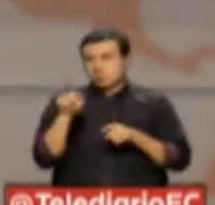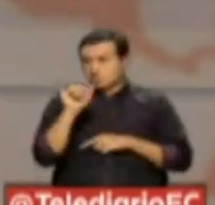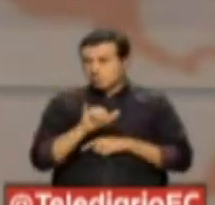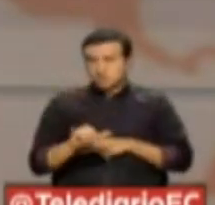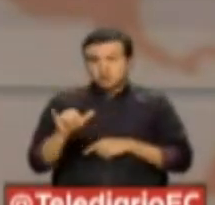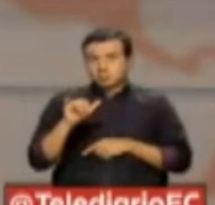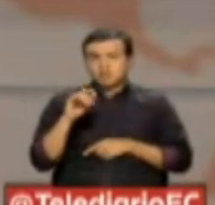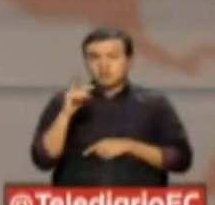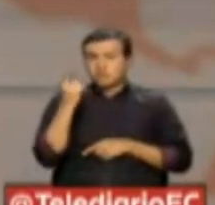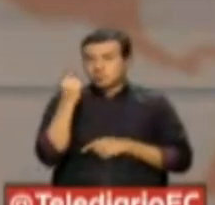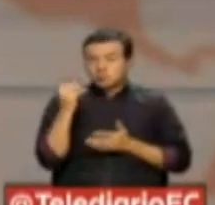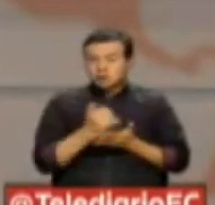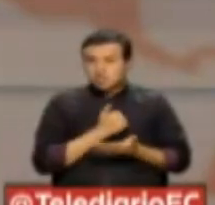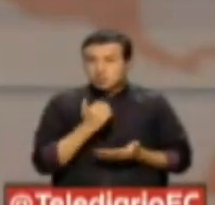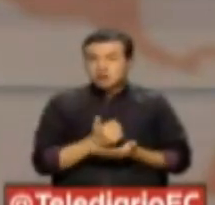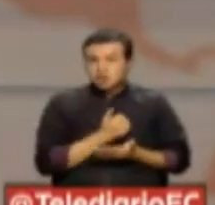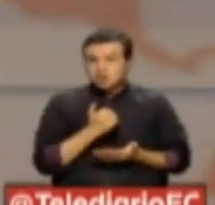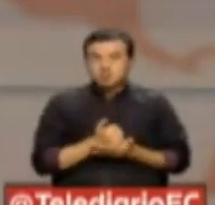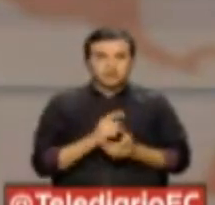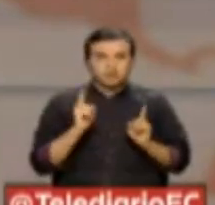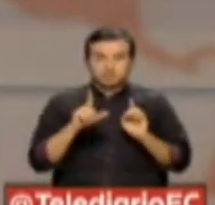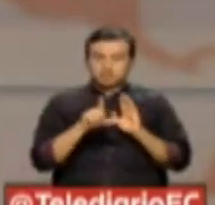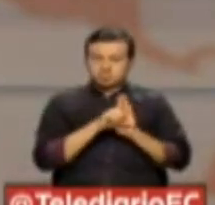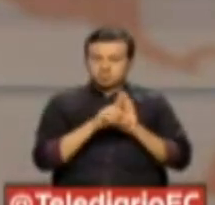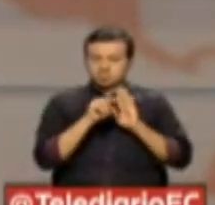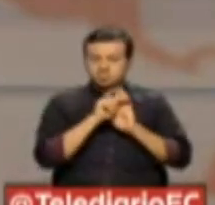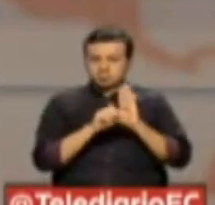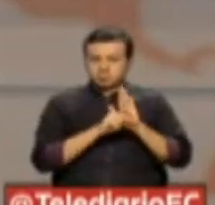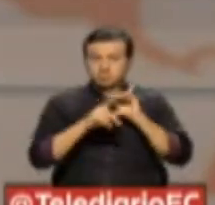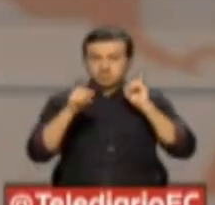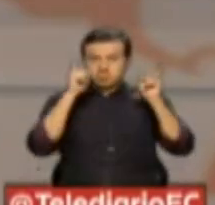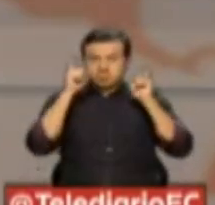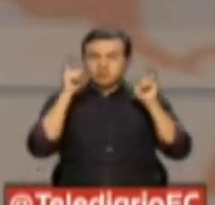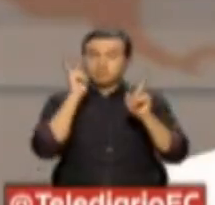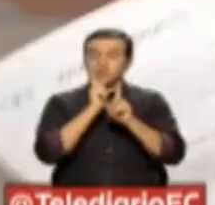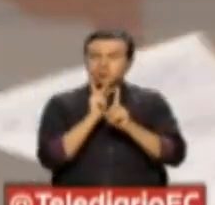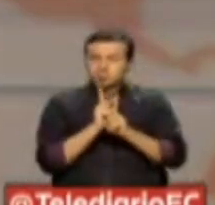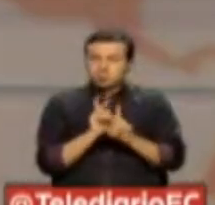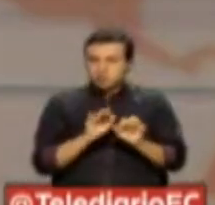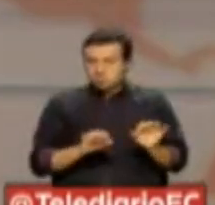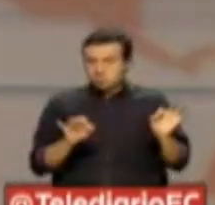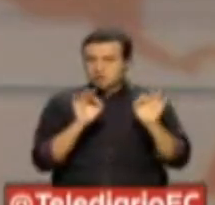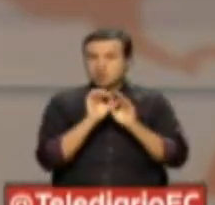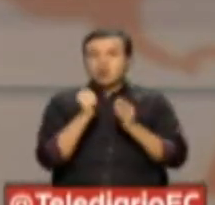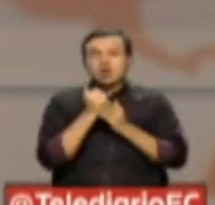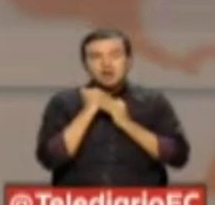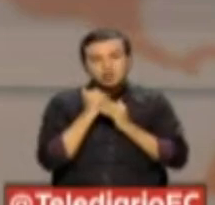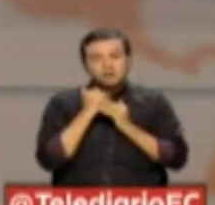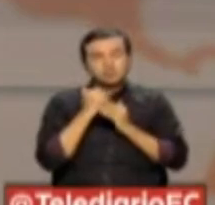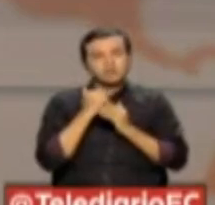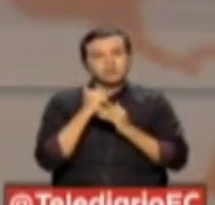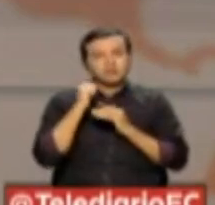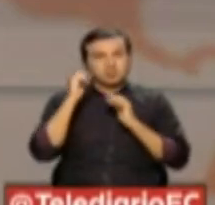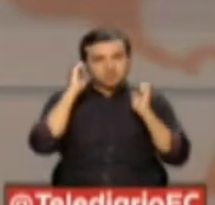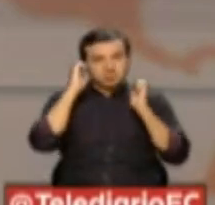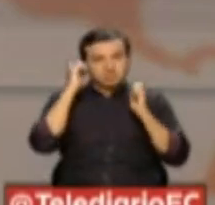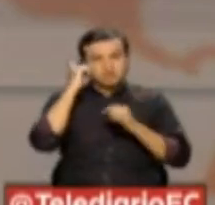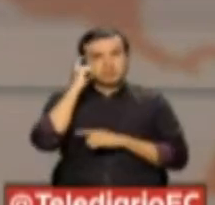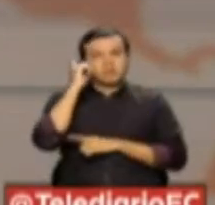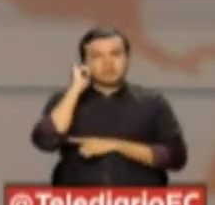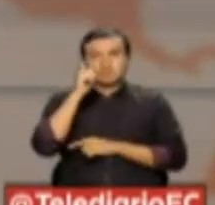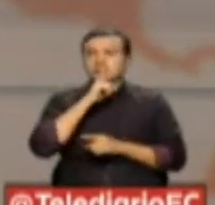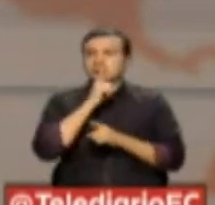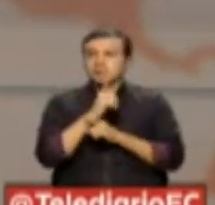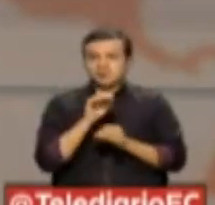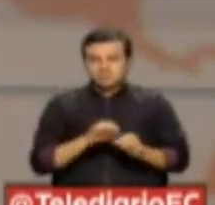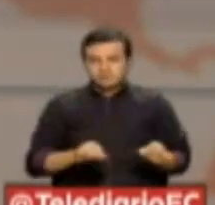tampoco un hecho recaudatorio la norma y el control tienen que ser elementos que ayuden a consolidar una política pública en el